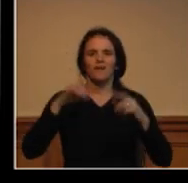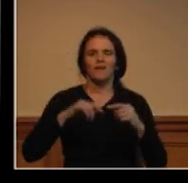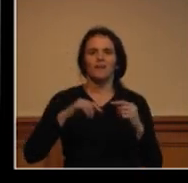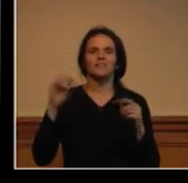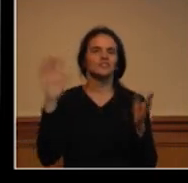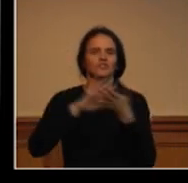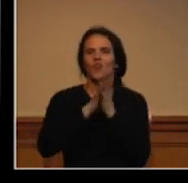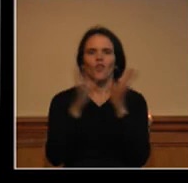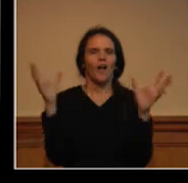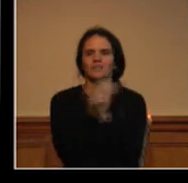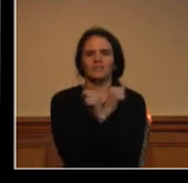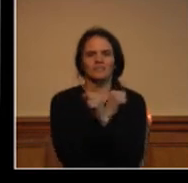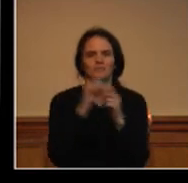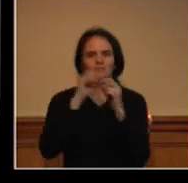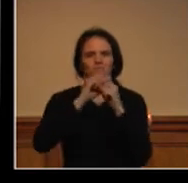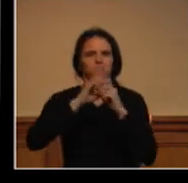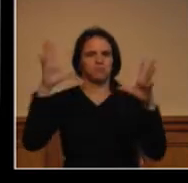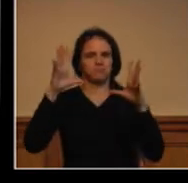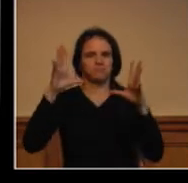todo simultáneamente.